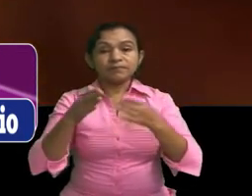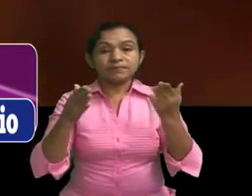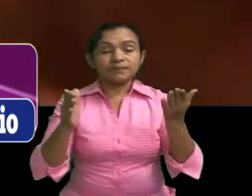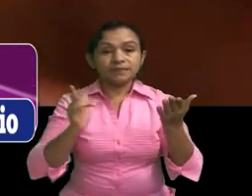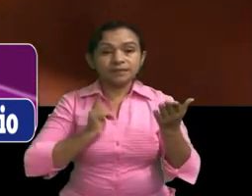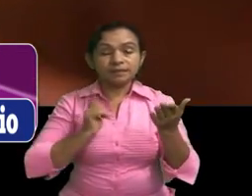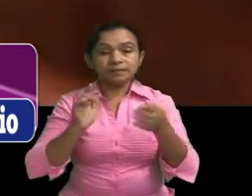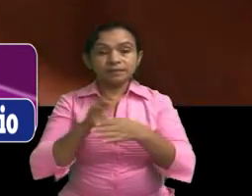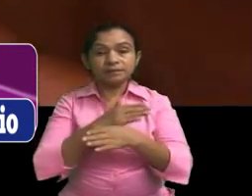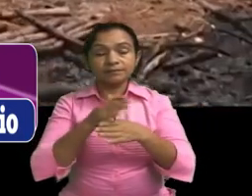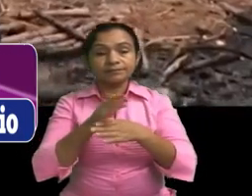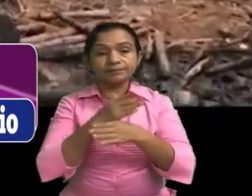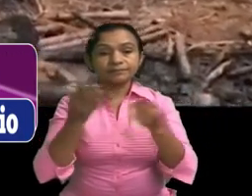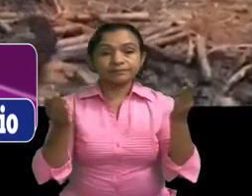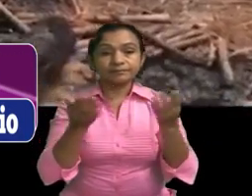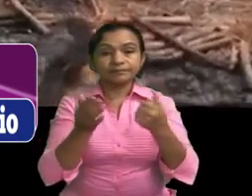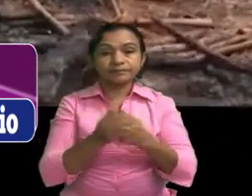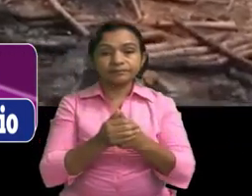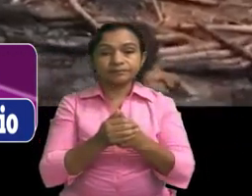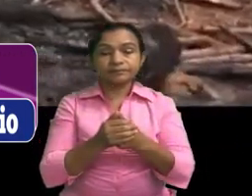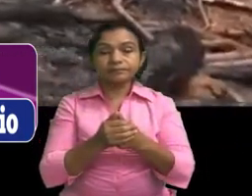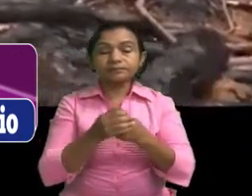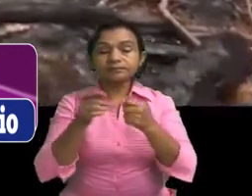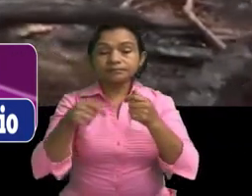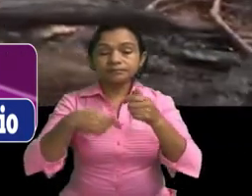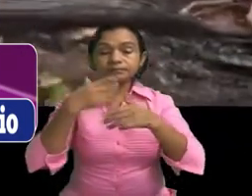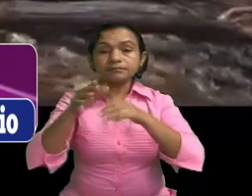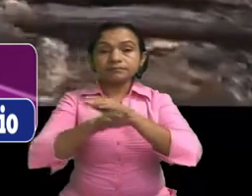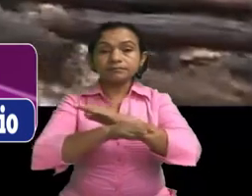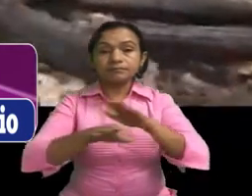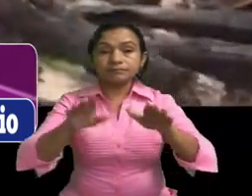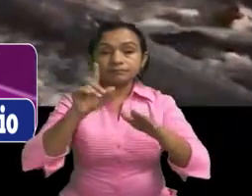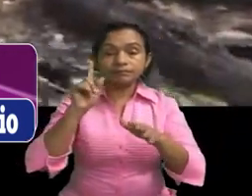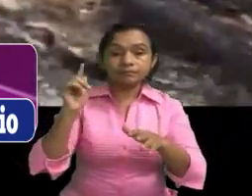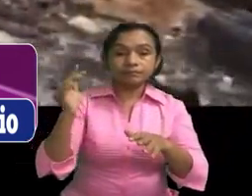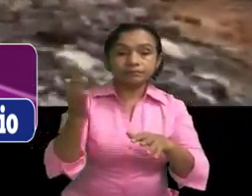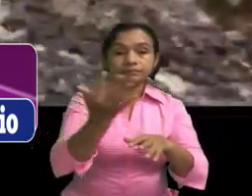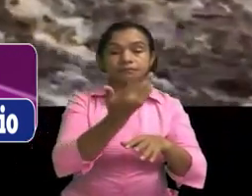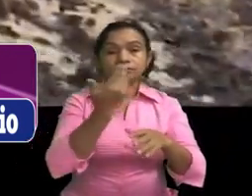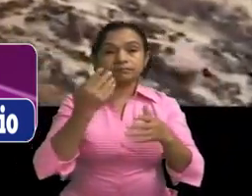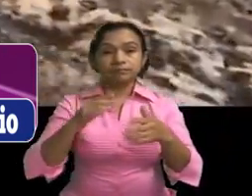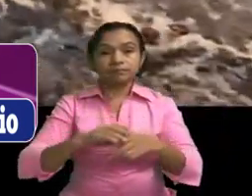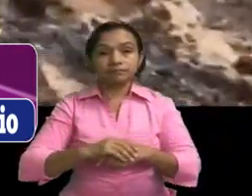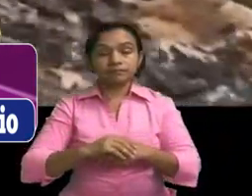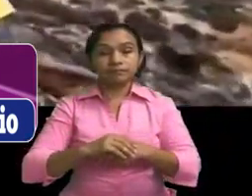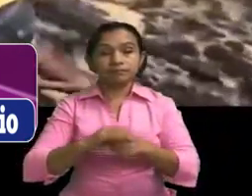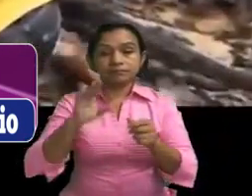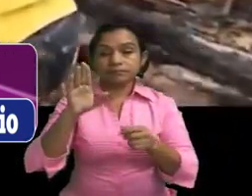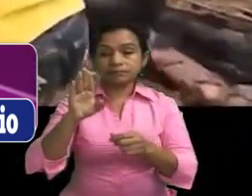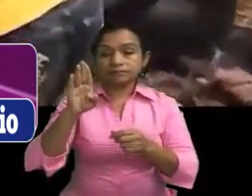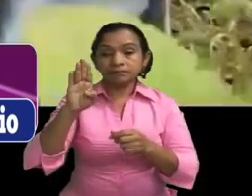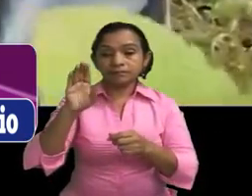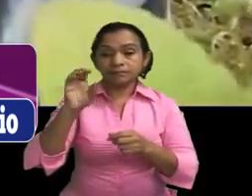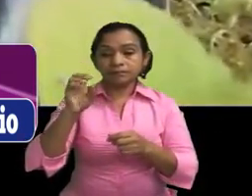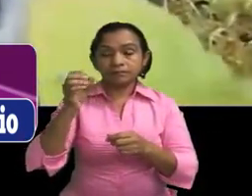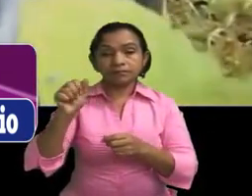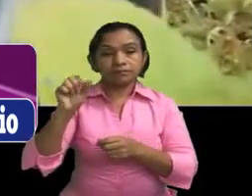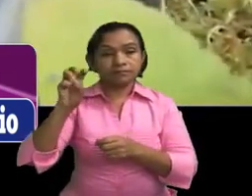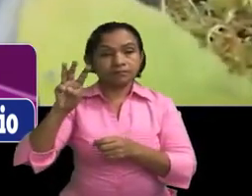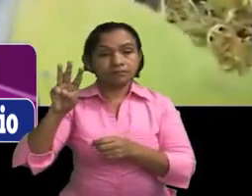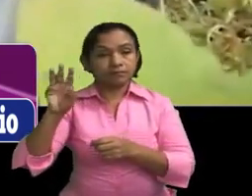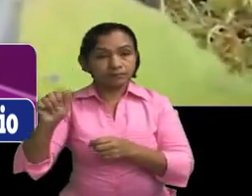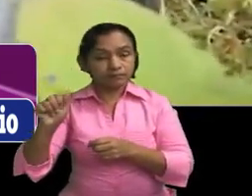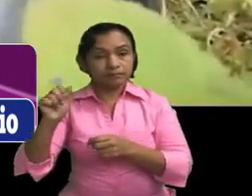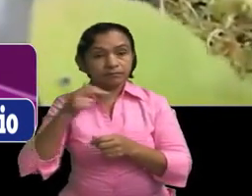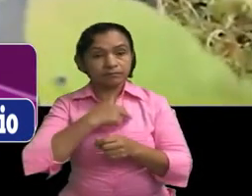distintas áreas protegidas, pero que al final todos en Bosaguas. Entonces ahí nos podemos tomar como